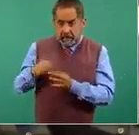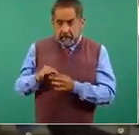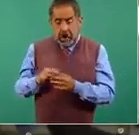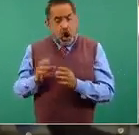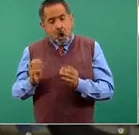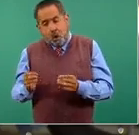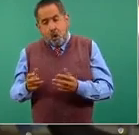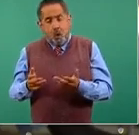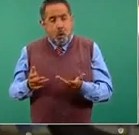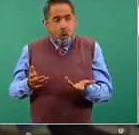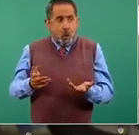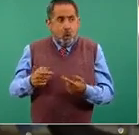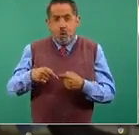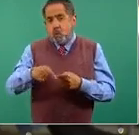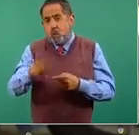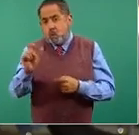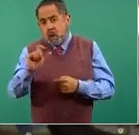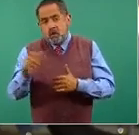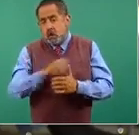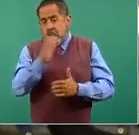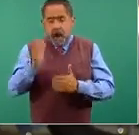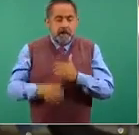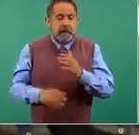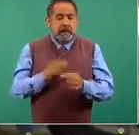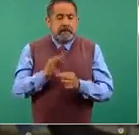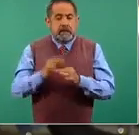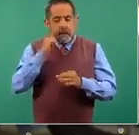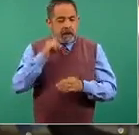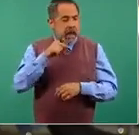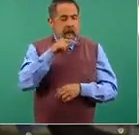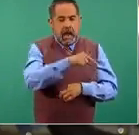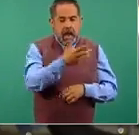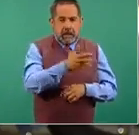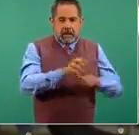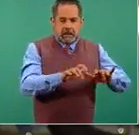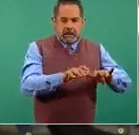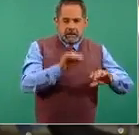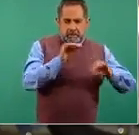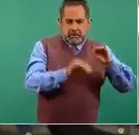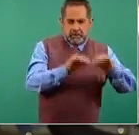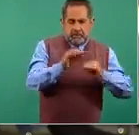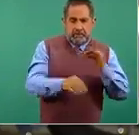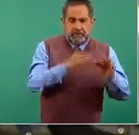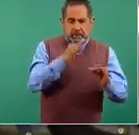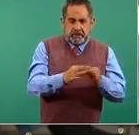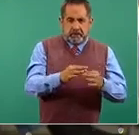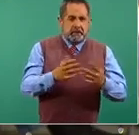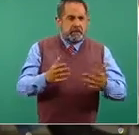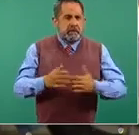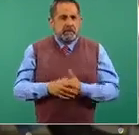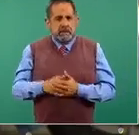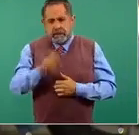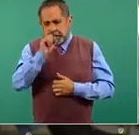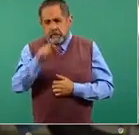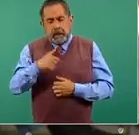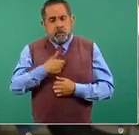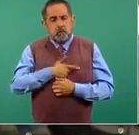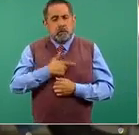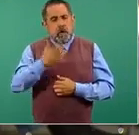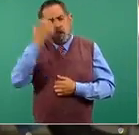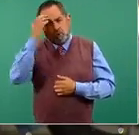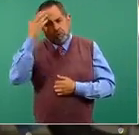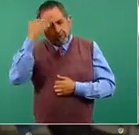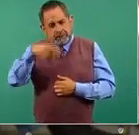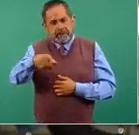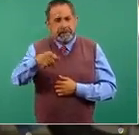ya va a estar lista próximamente para que ellos puedan registrarse, y también me gustaría conocer